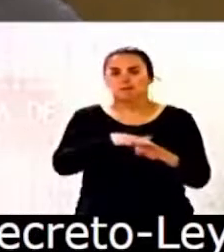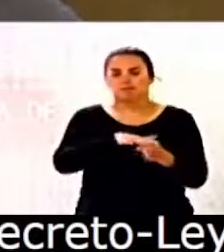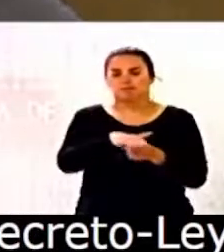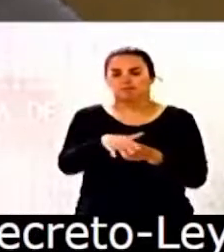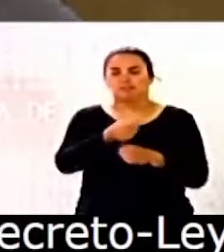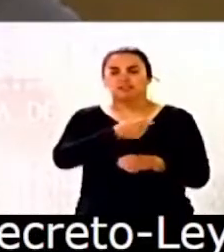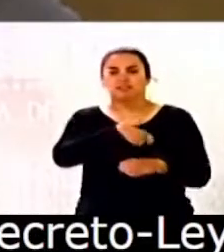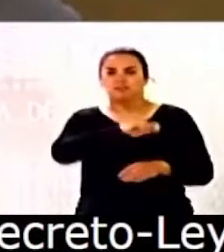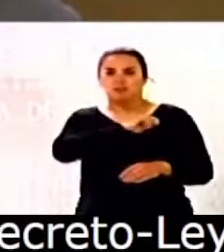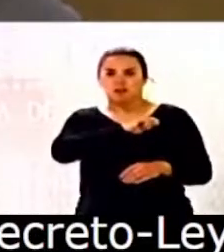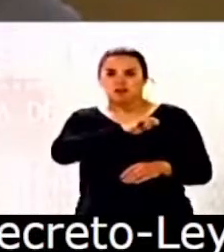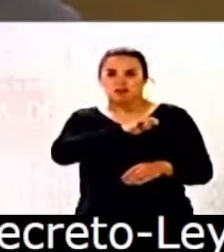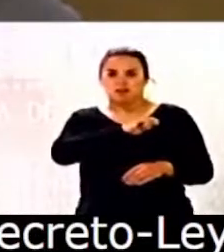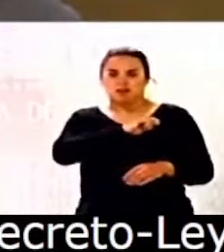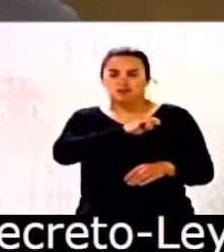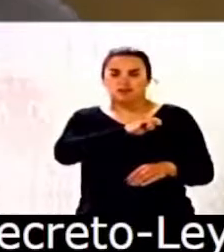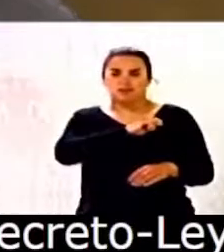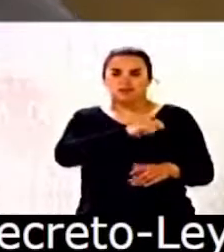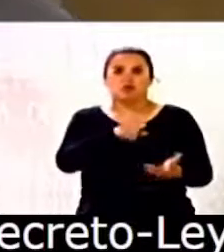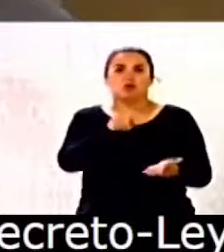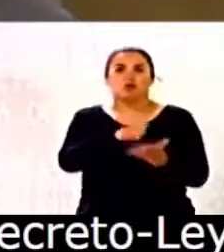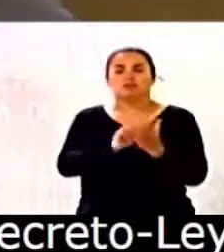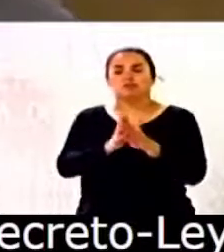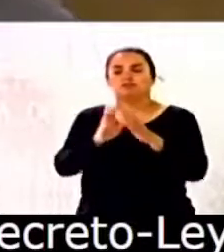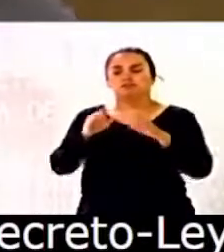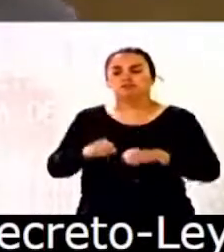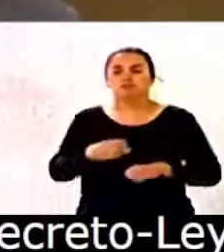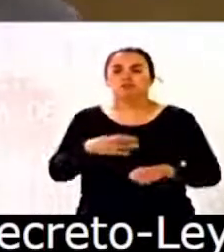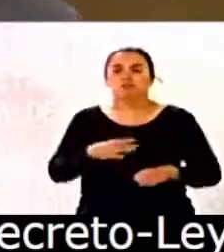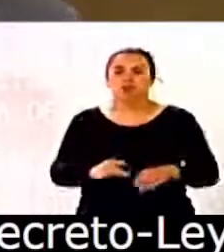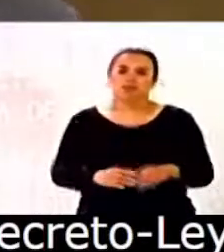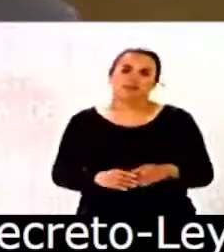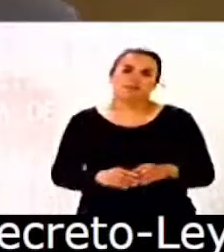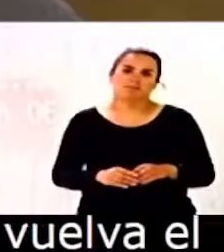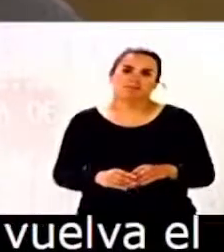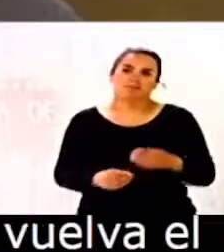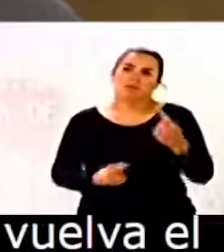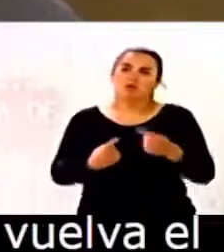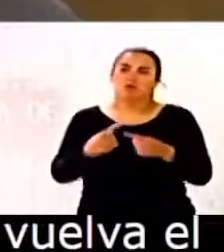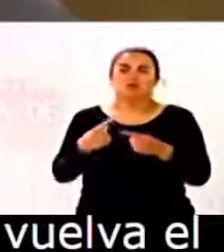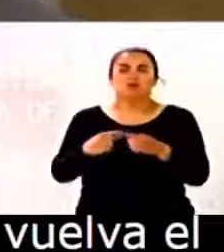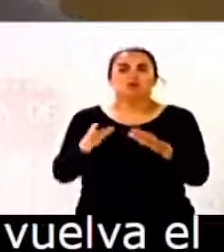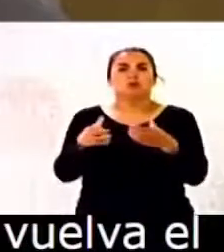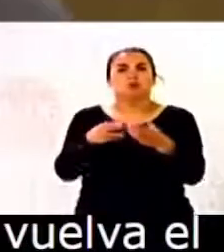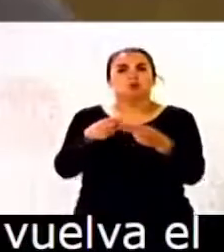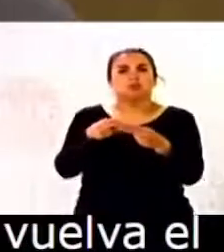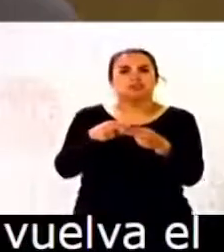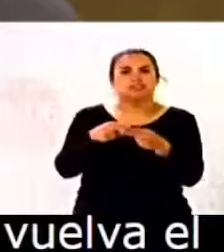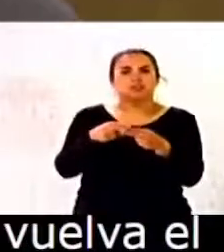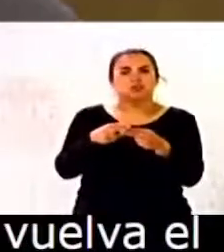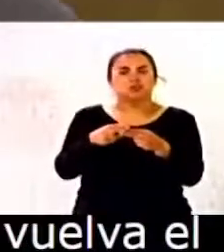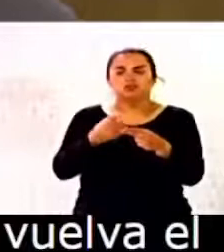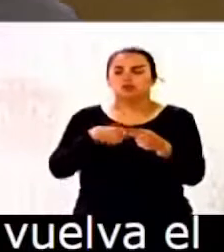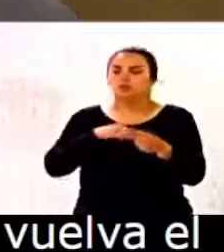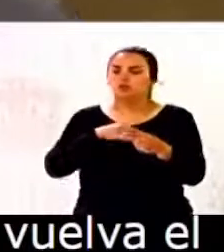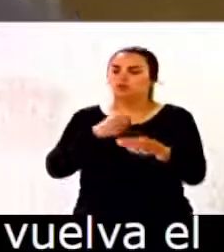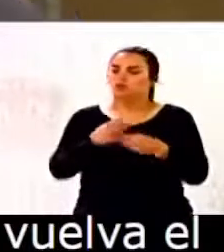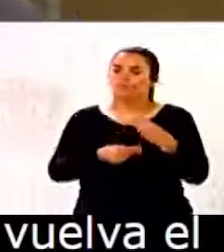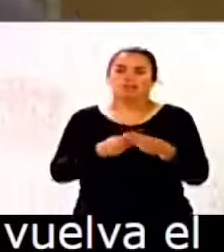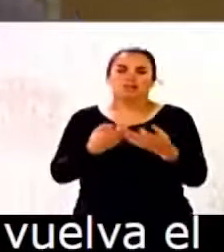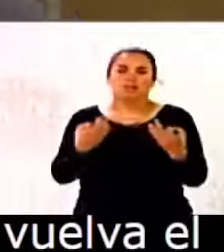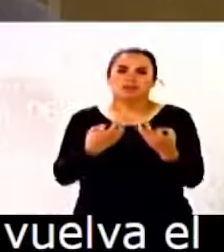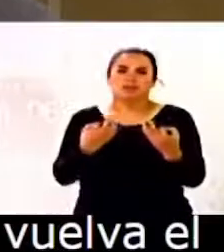España vuelva el consenso. Hay cosas que los partidos políticos tenemos que estar enfrente unos